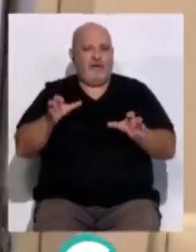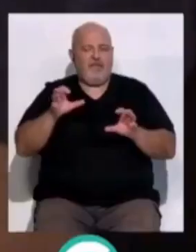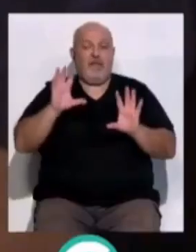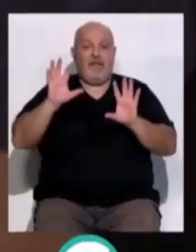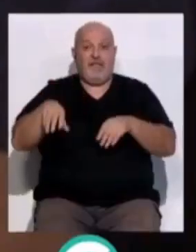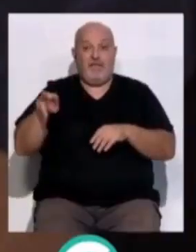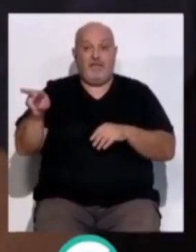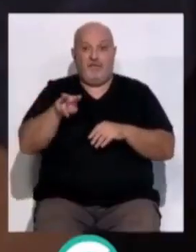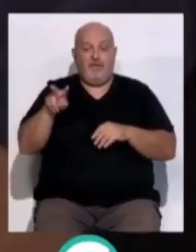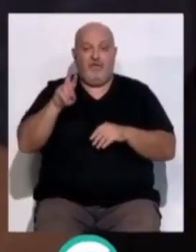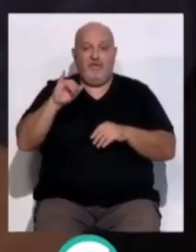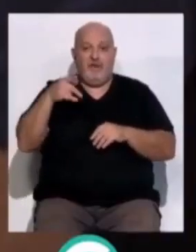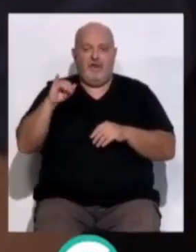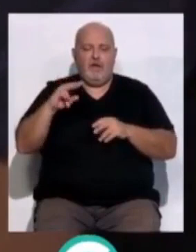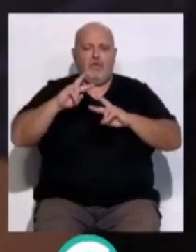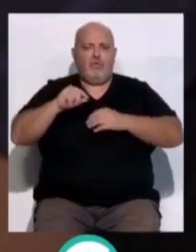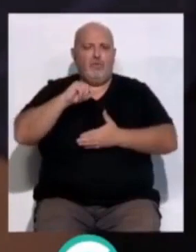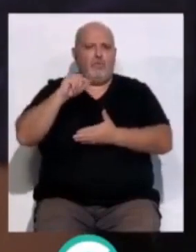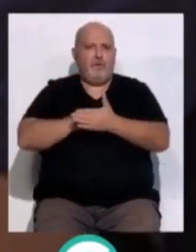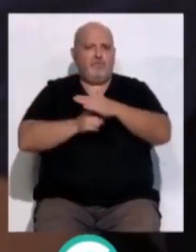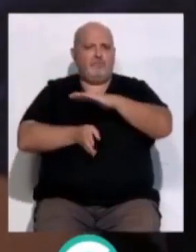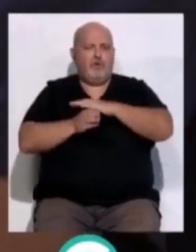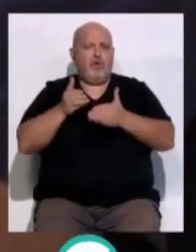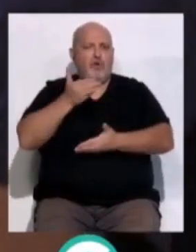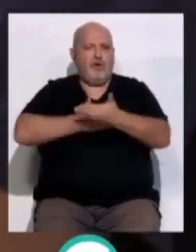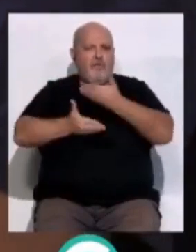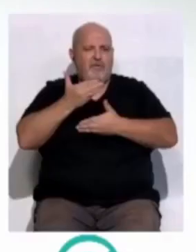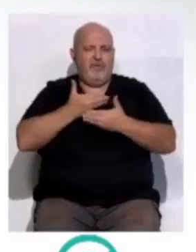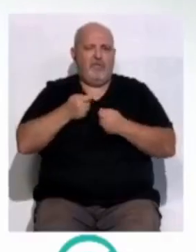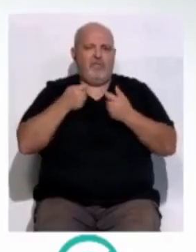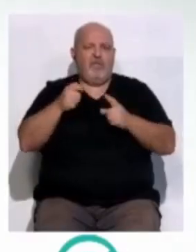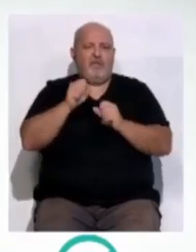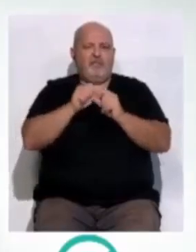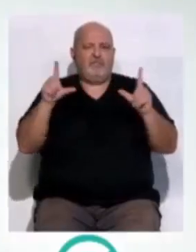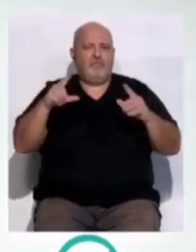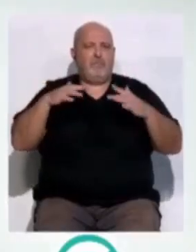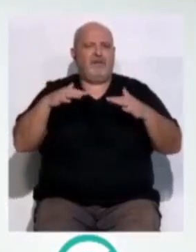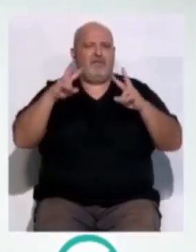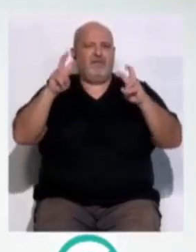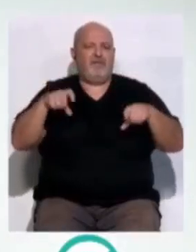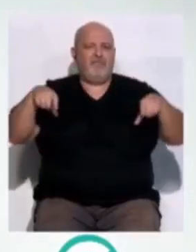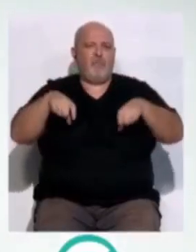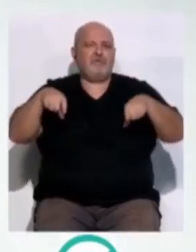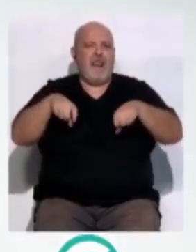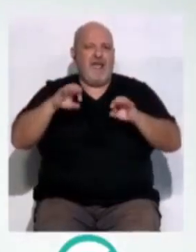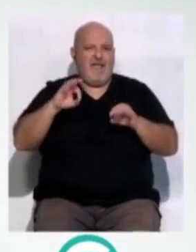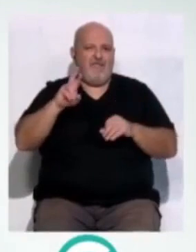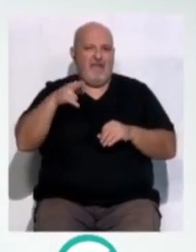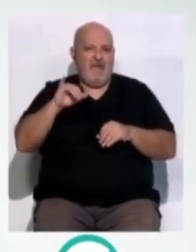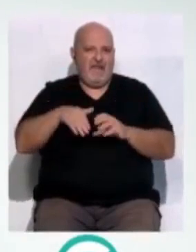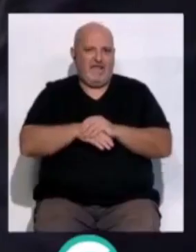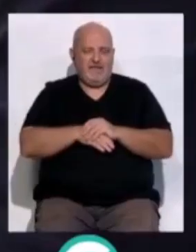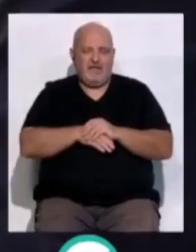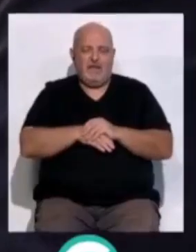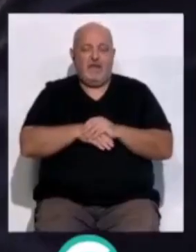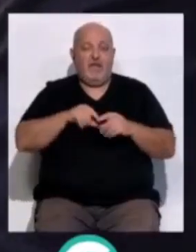Cádiz Club de Fútbol Virgili han renovado el convenio de colaboración que garantiza la retransmisión de los partidos como local del equipo gaditano.